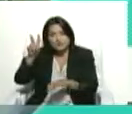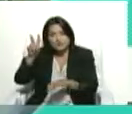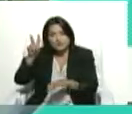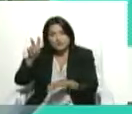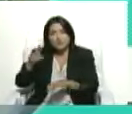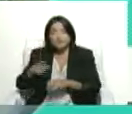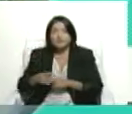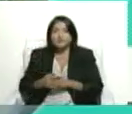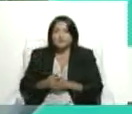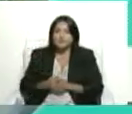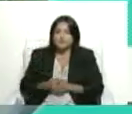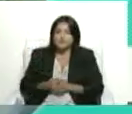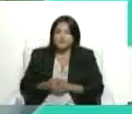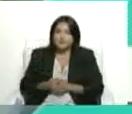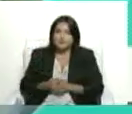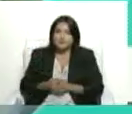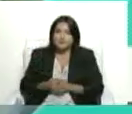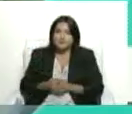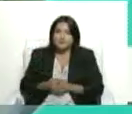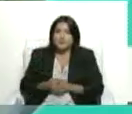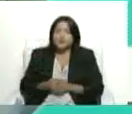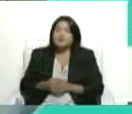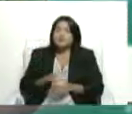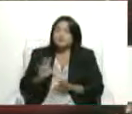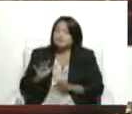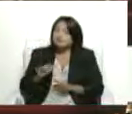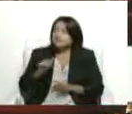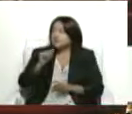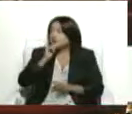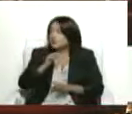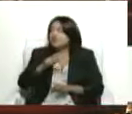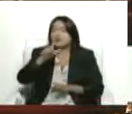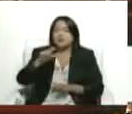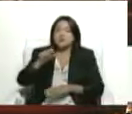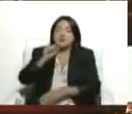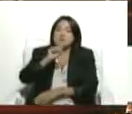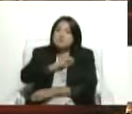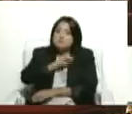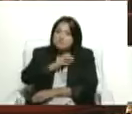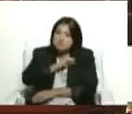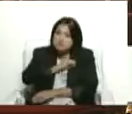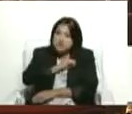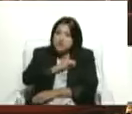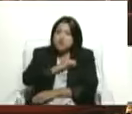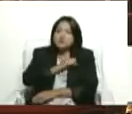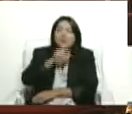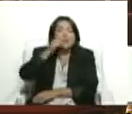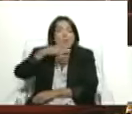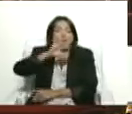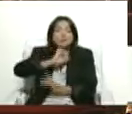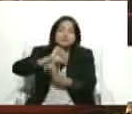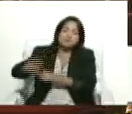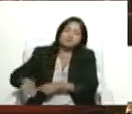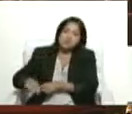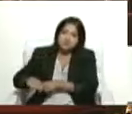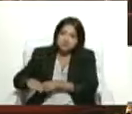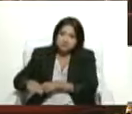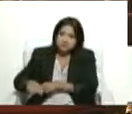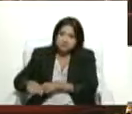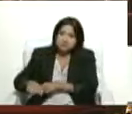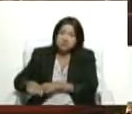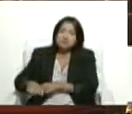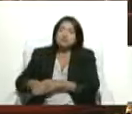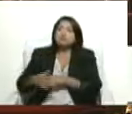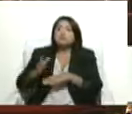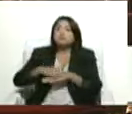eso. El que se ponga a un lado, el que le dé miedo, el que no tenga el coraje, el pueblo le va a pasar por encima. Porque si en algo el pueblo